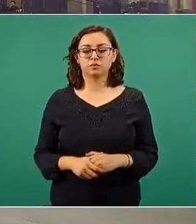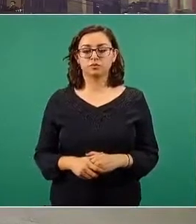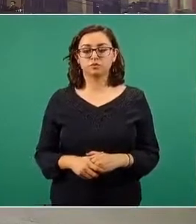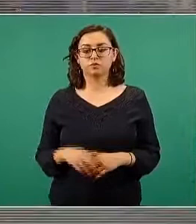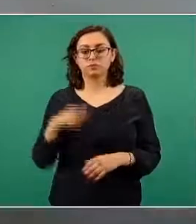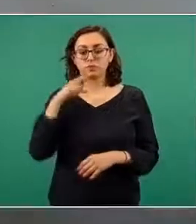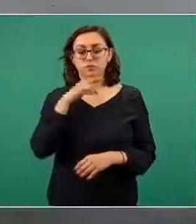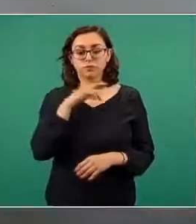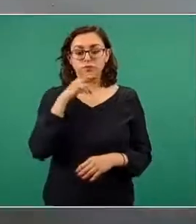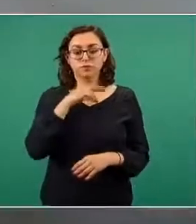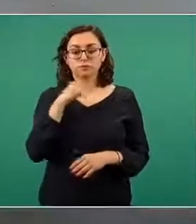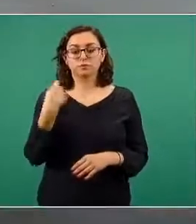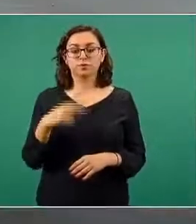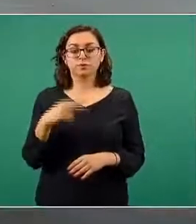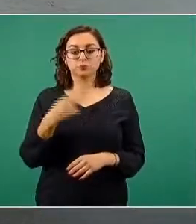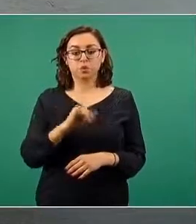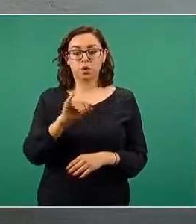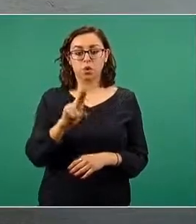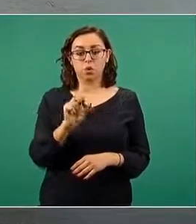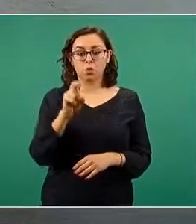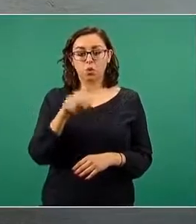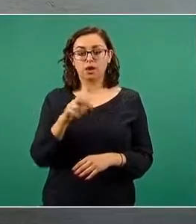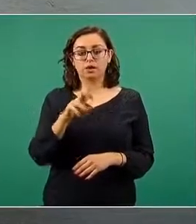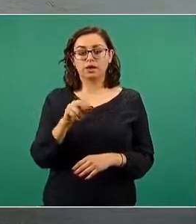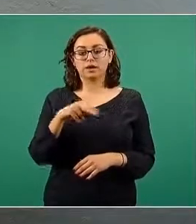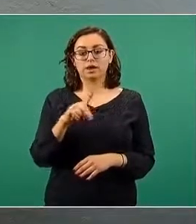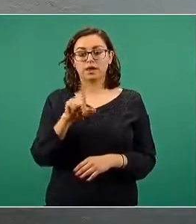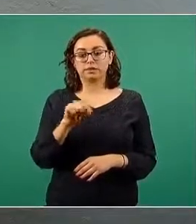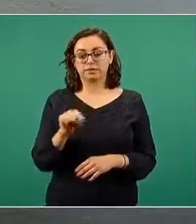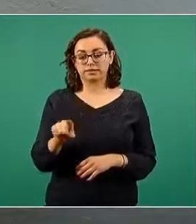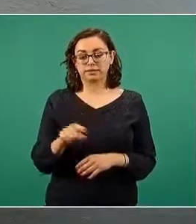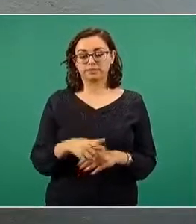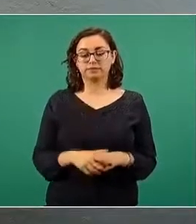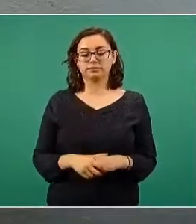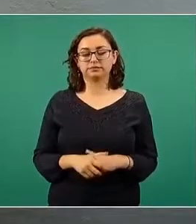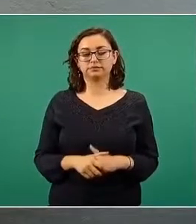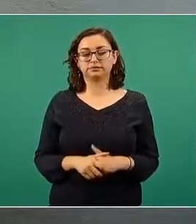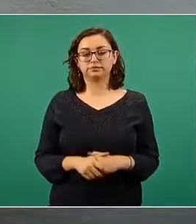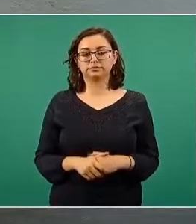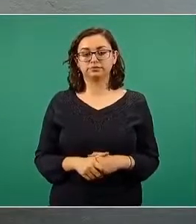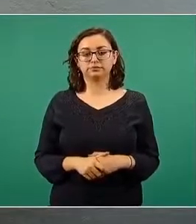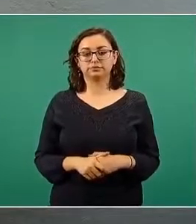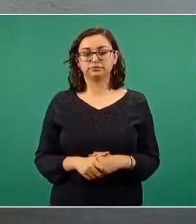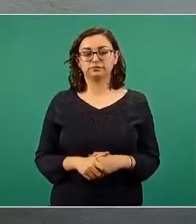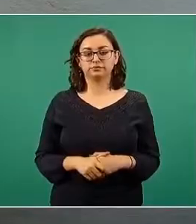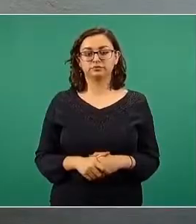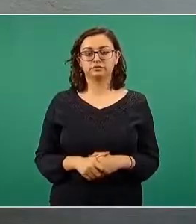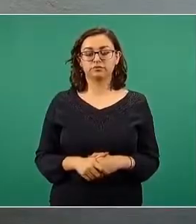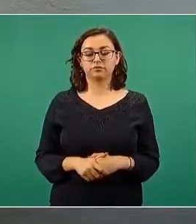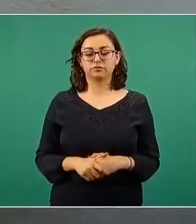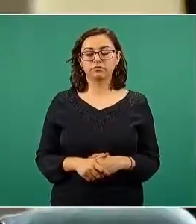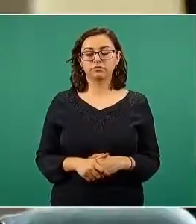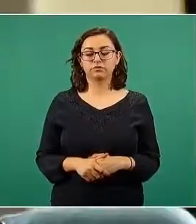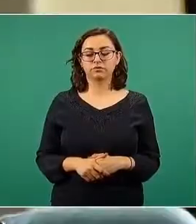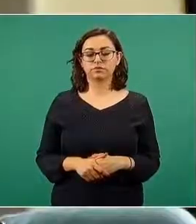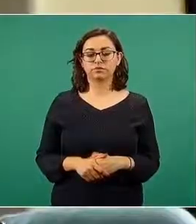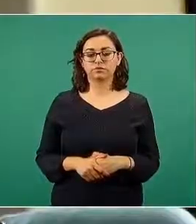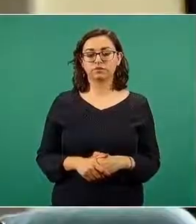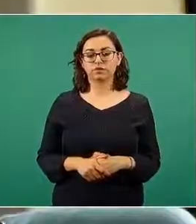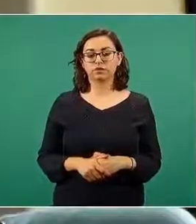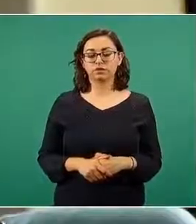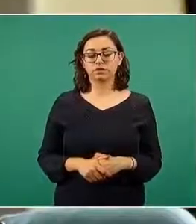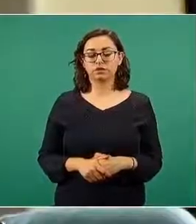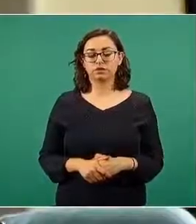Rápidamente, buenas noches. Juan Hernández de Diario Basta y de Grupo Cantón. Nada más para ver si nos pueden precisar un poquito.